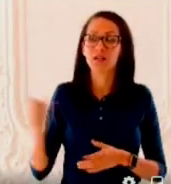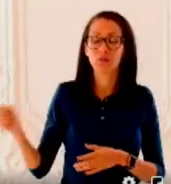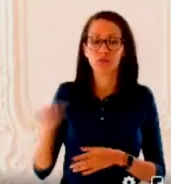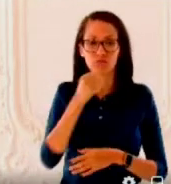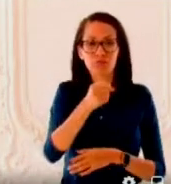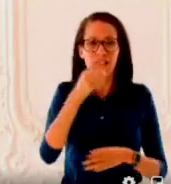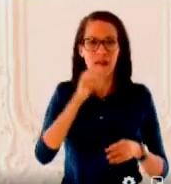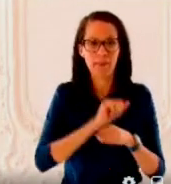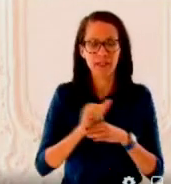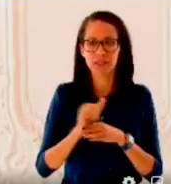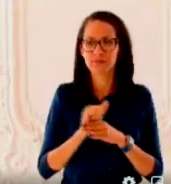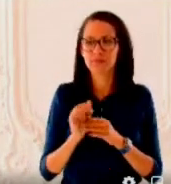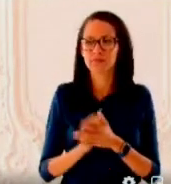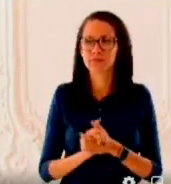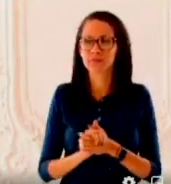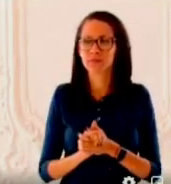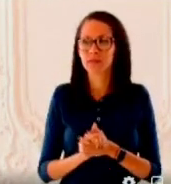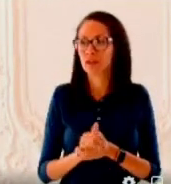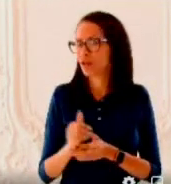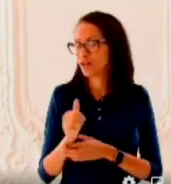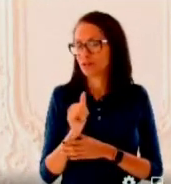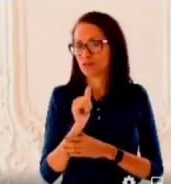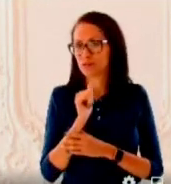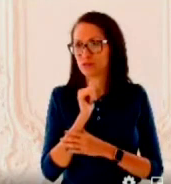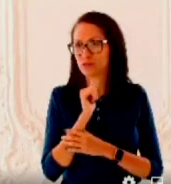práctica, que es que no van a haber